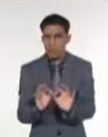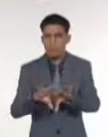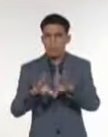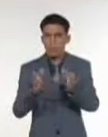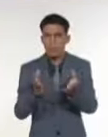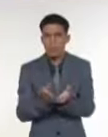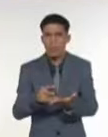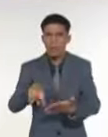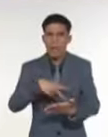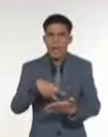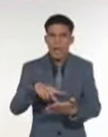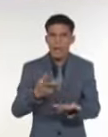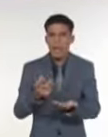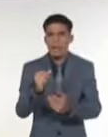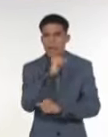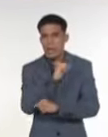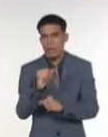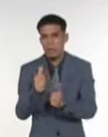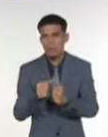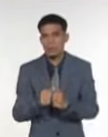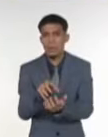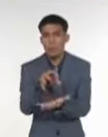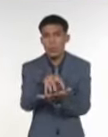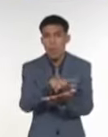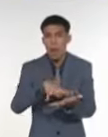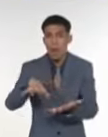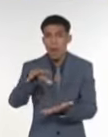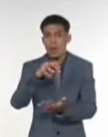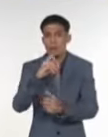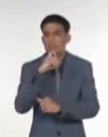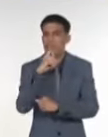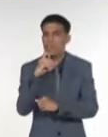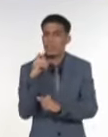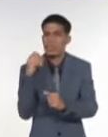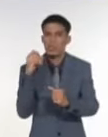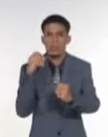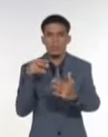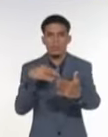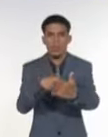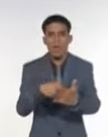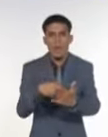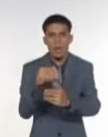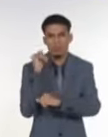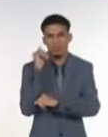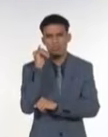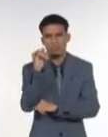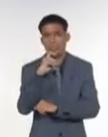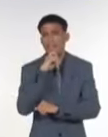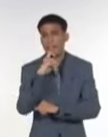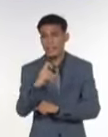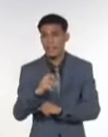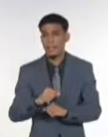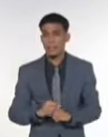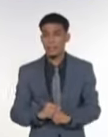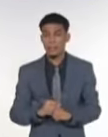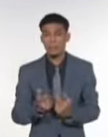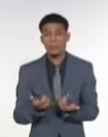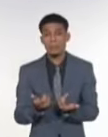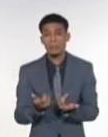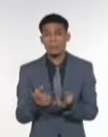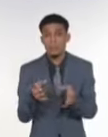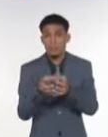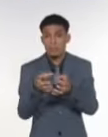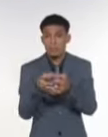realmente culturalmente. Es un asentamiento de difícil acceso donde no tienen la oportunidad de disfrutar del talento artístico que